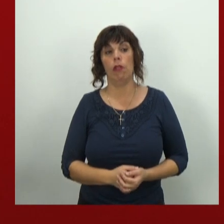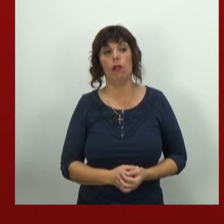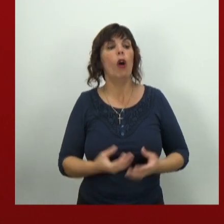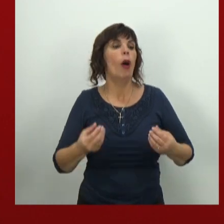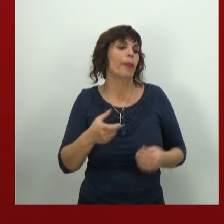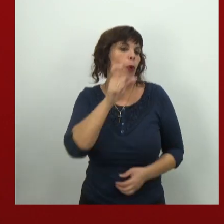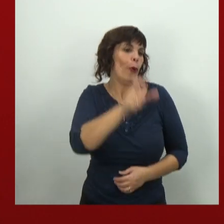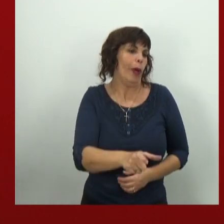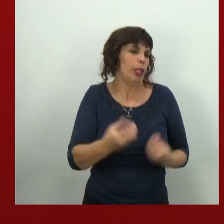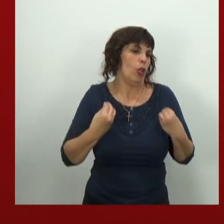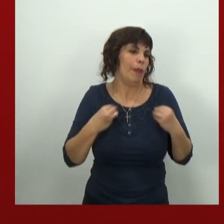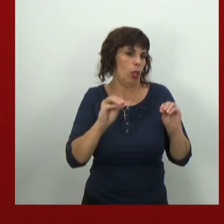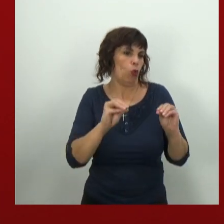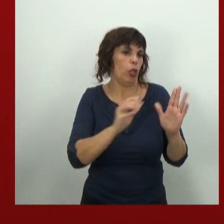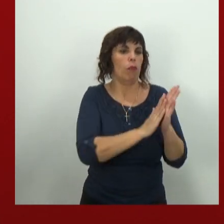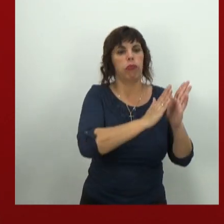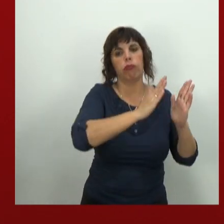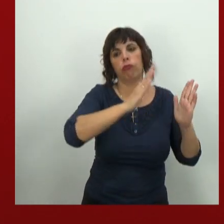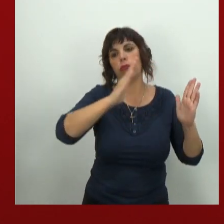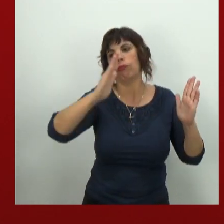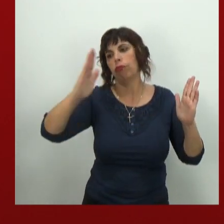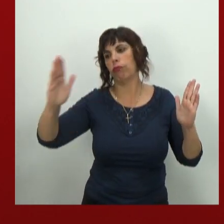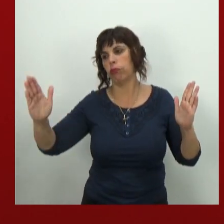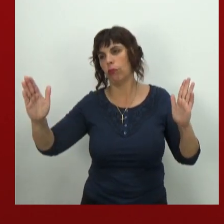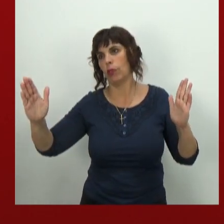En algún momento, sea de joven,